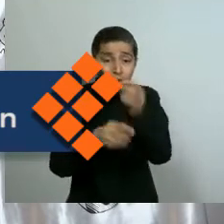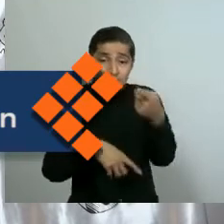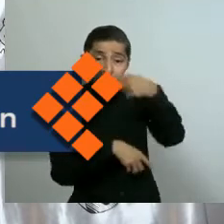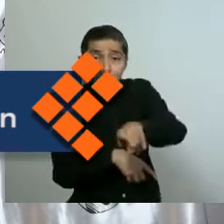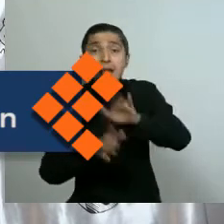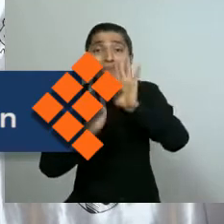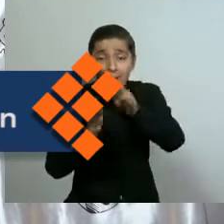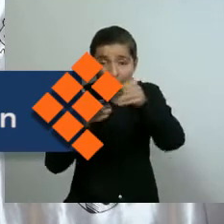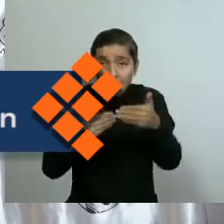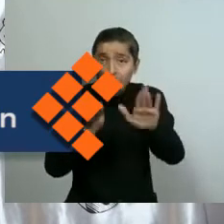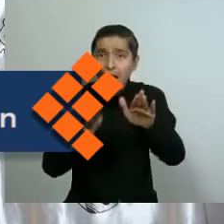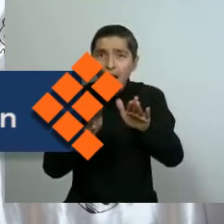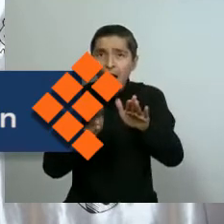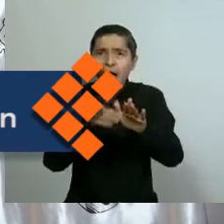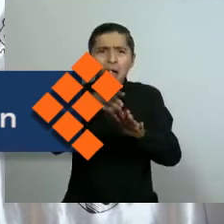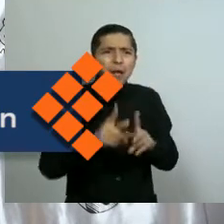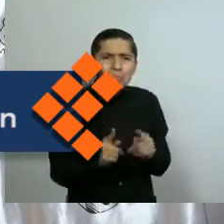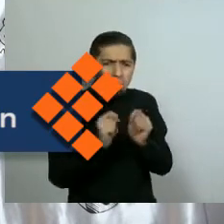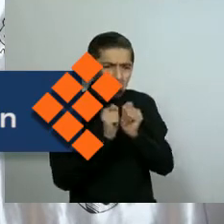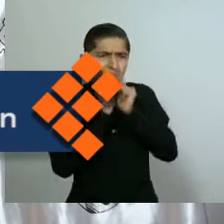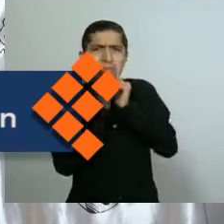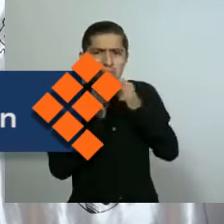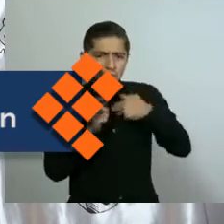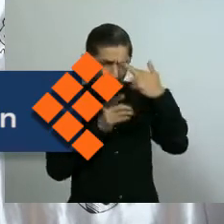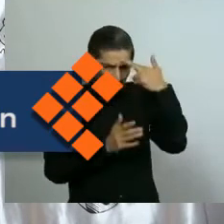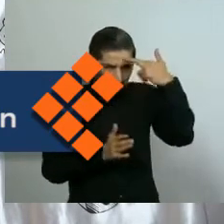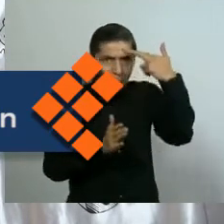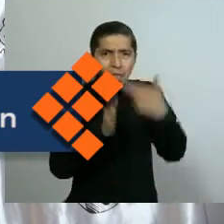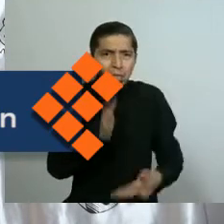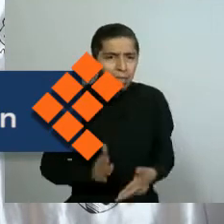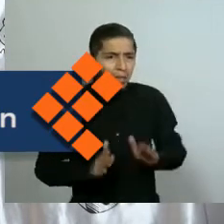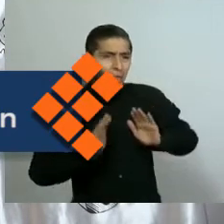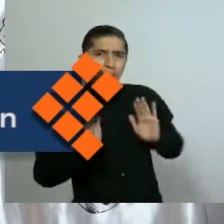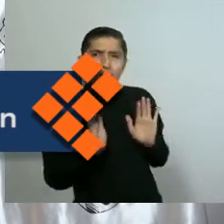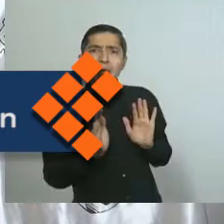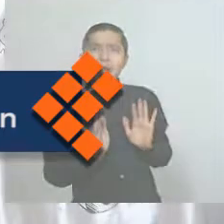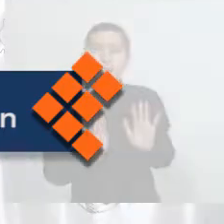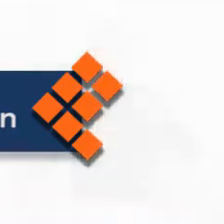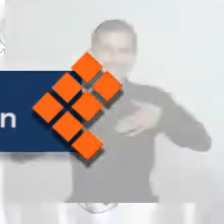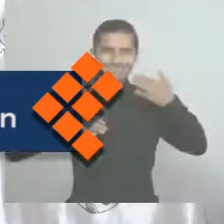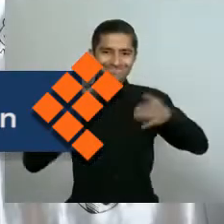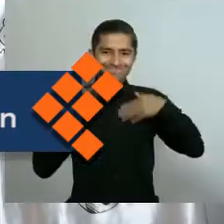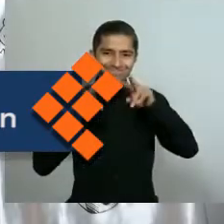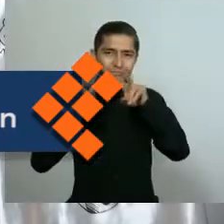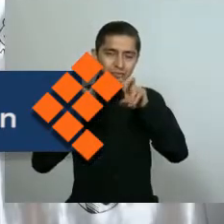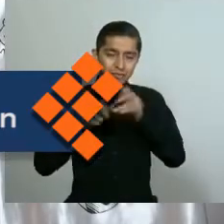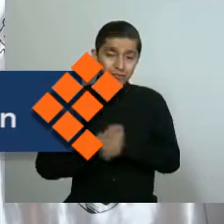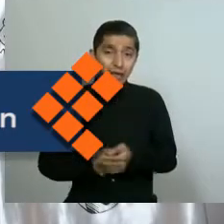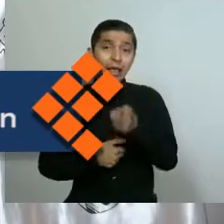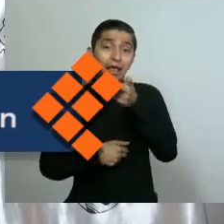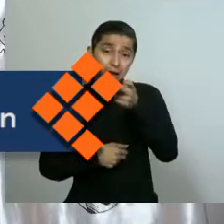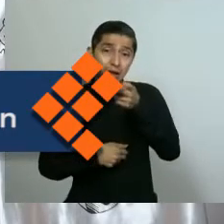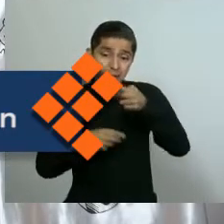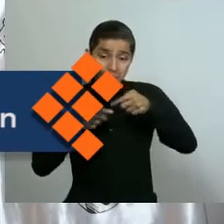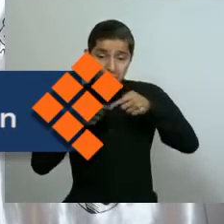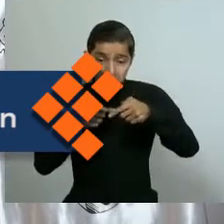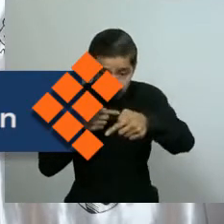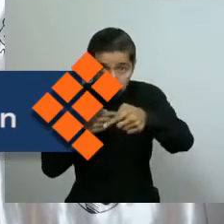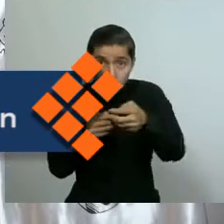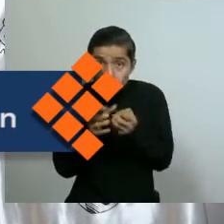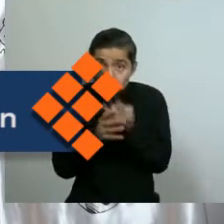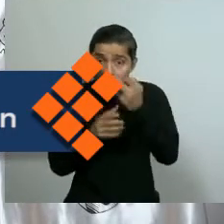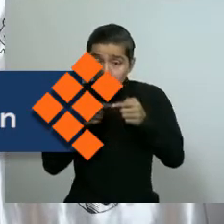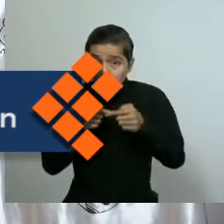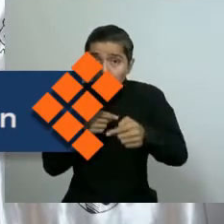reabrir, no violentes la disposición oficial. Esta nueva etapa no significa